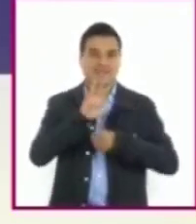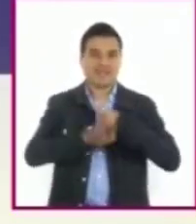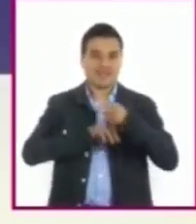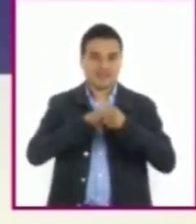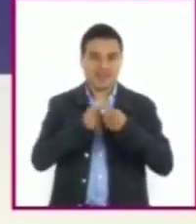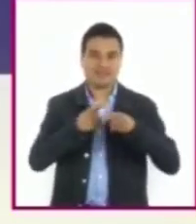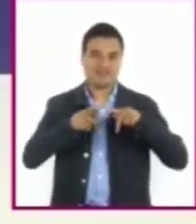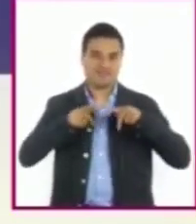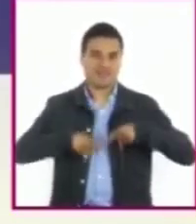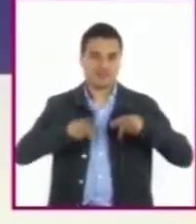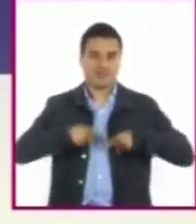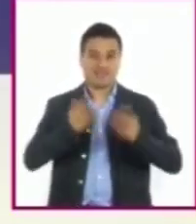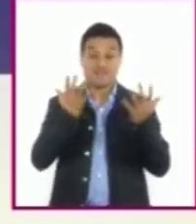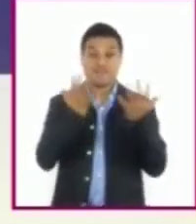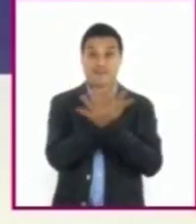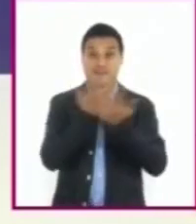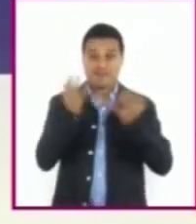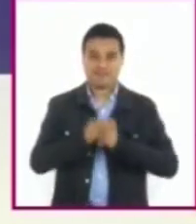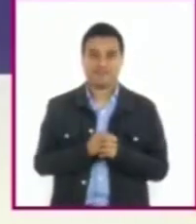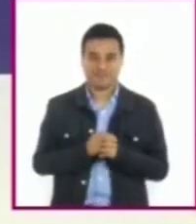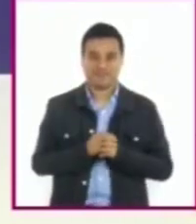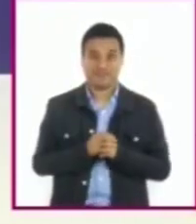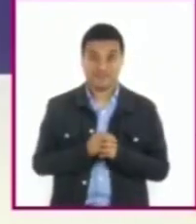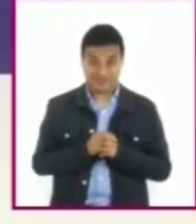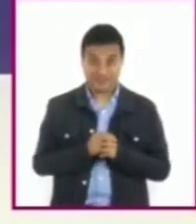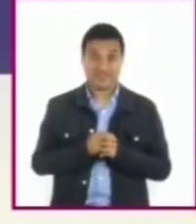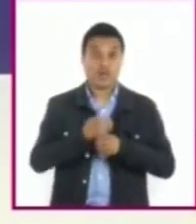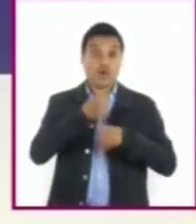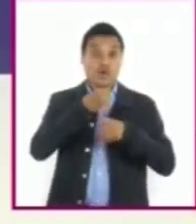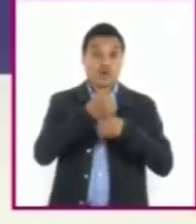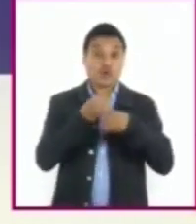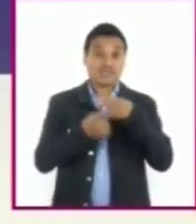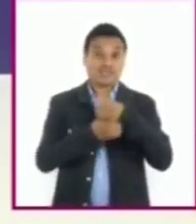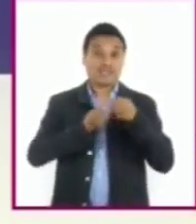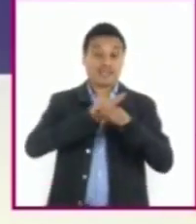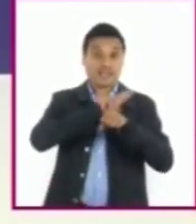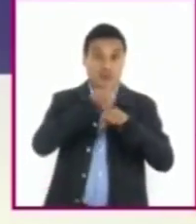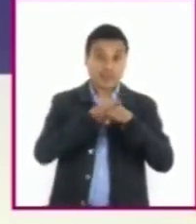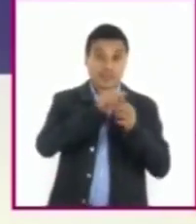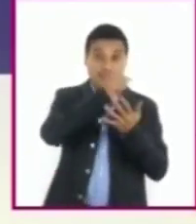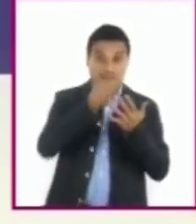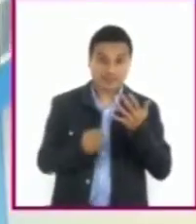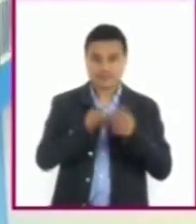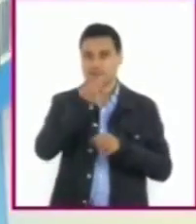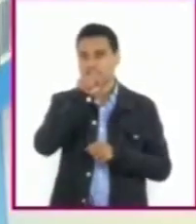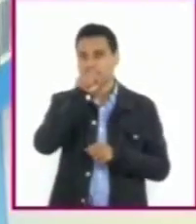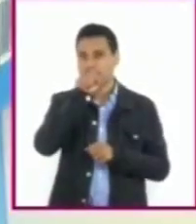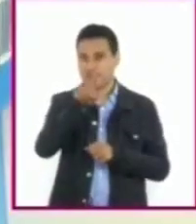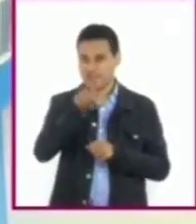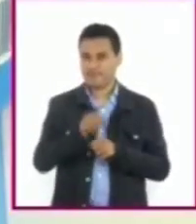animales, la gente. Abarca tanto los componentes naturales como los sociales.